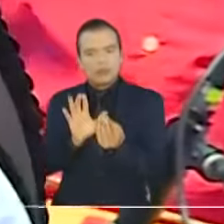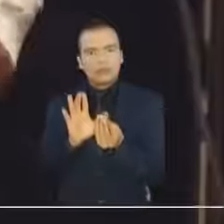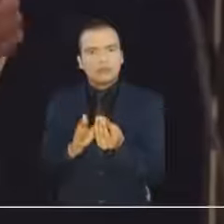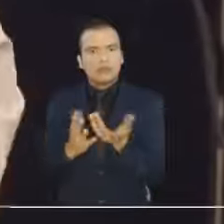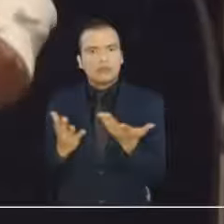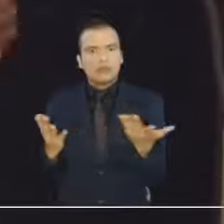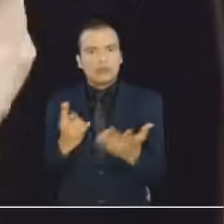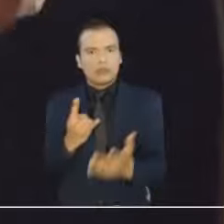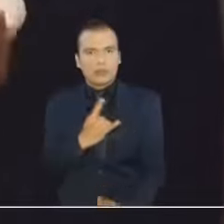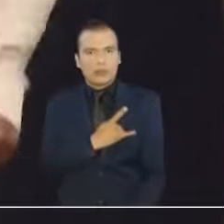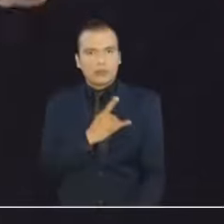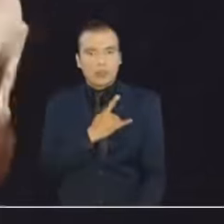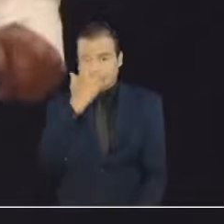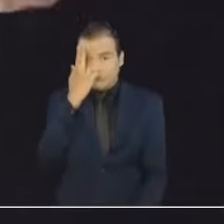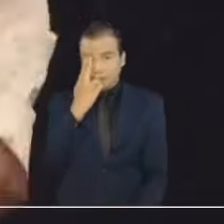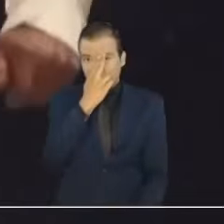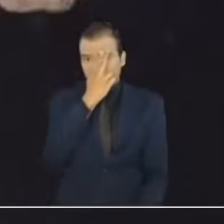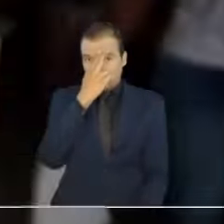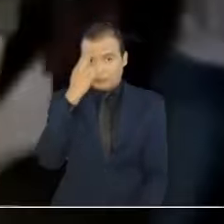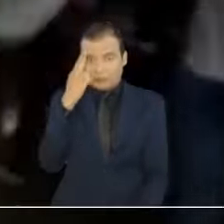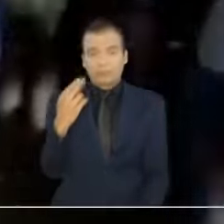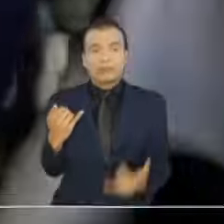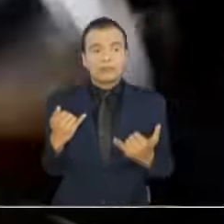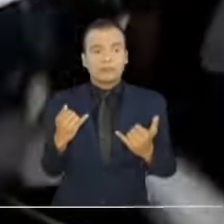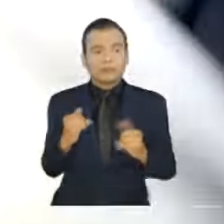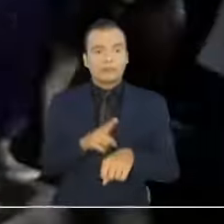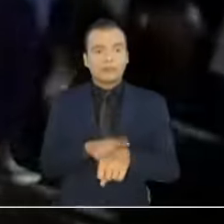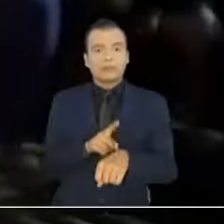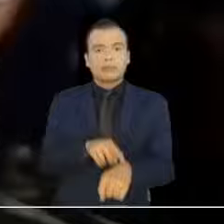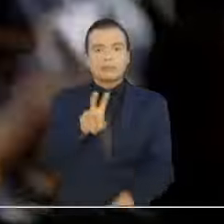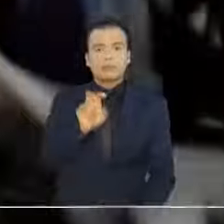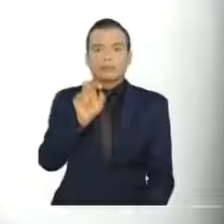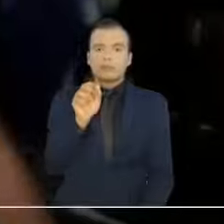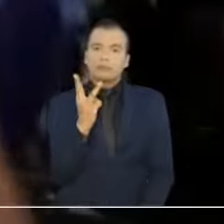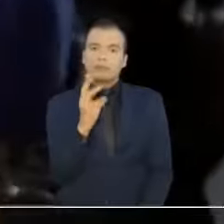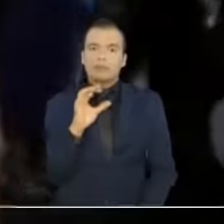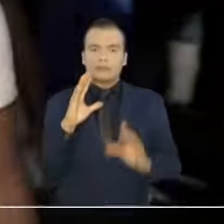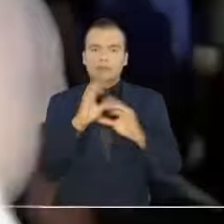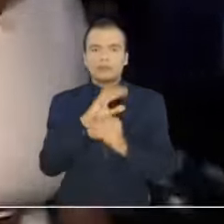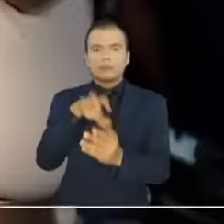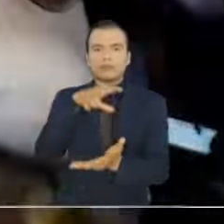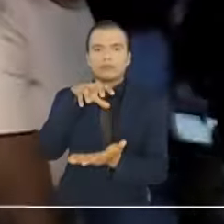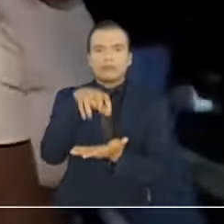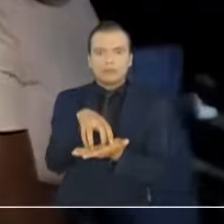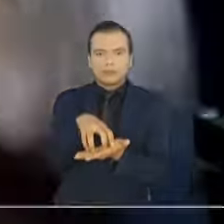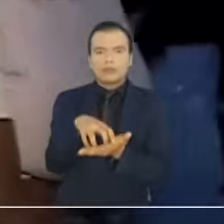Católica. Y a las 7:30 de la noche, sonoridades mulataje en el Centro Comercial Palmetto Plaza.